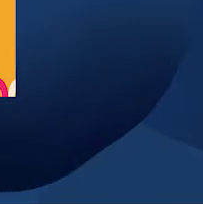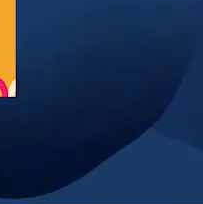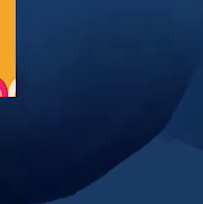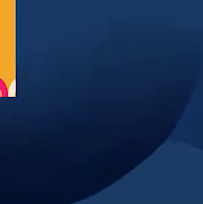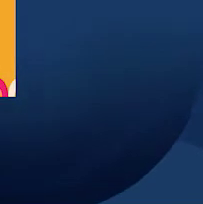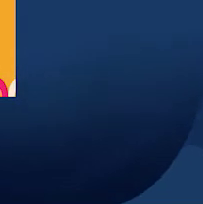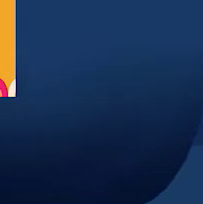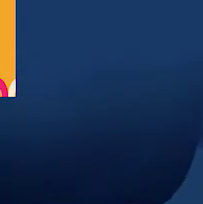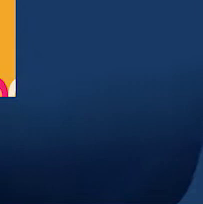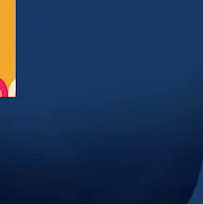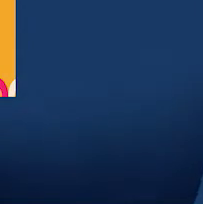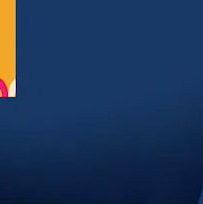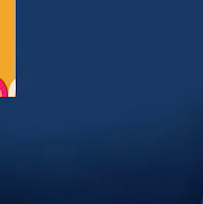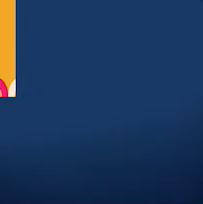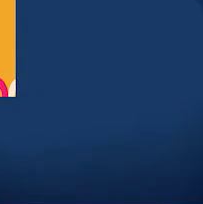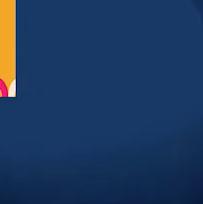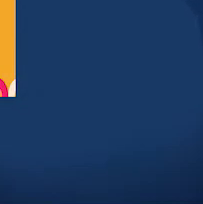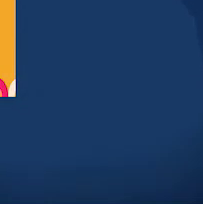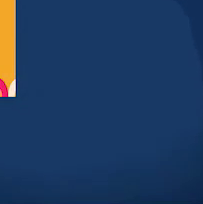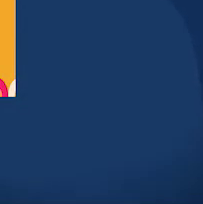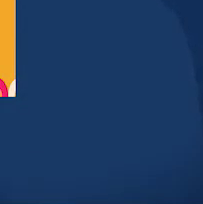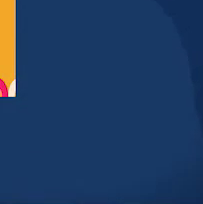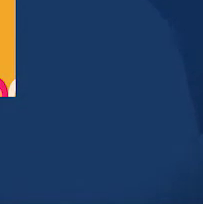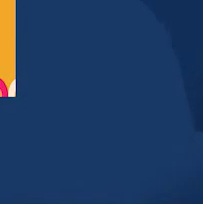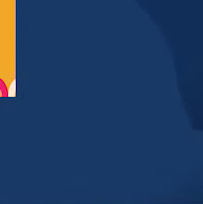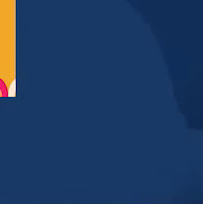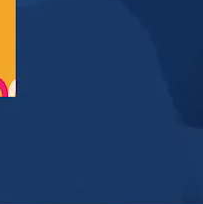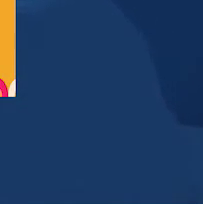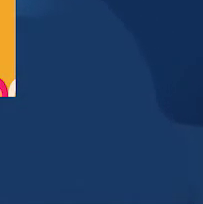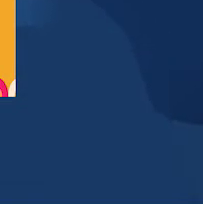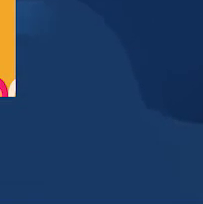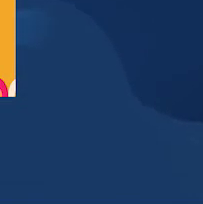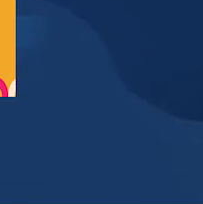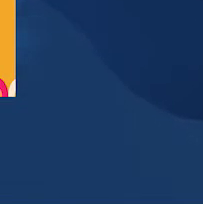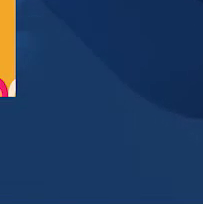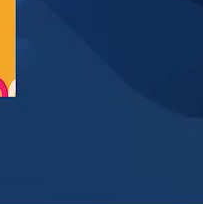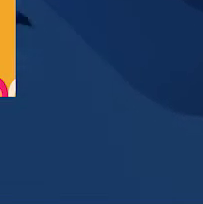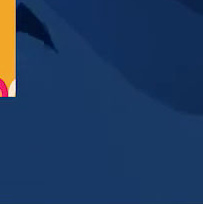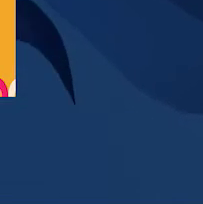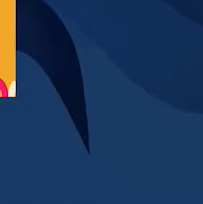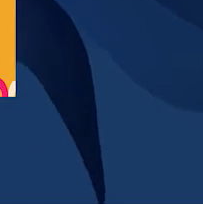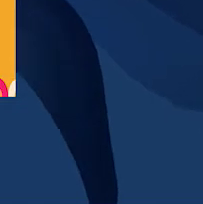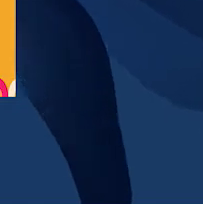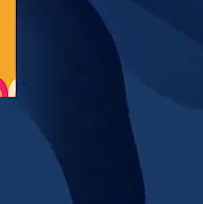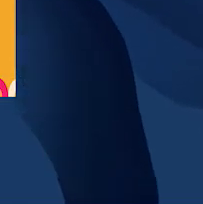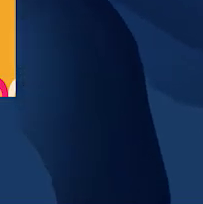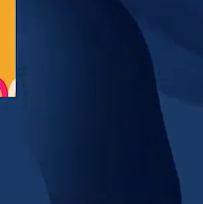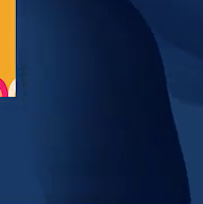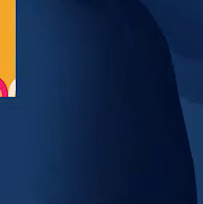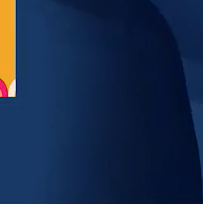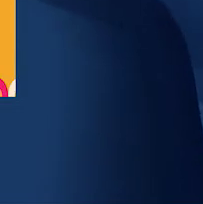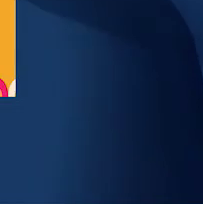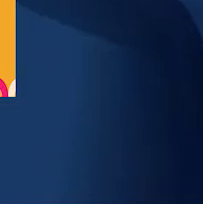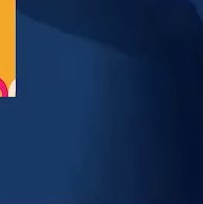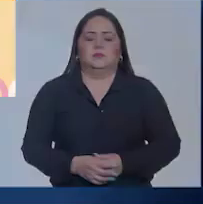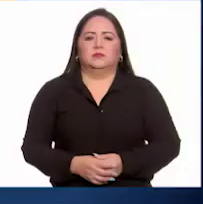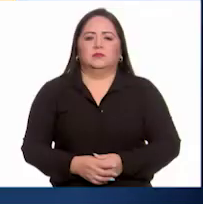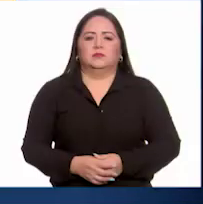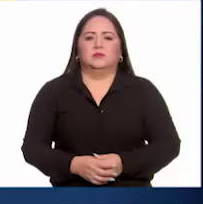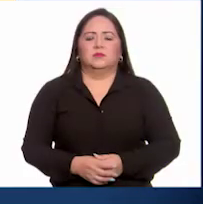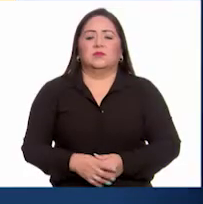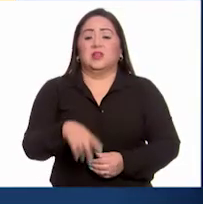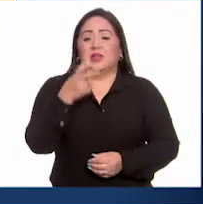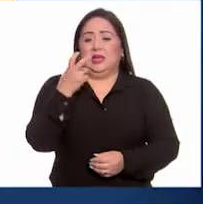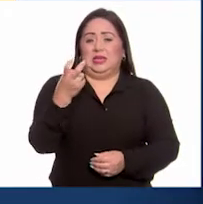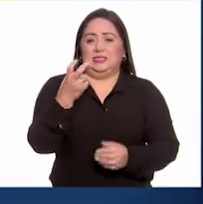El conchi es ahí. Chitongoko es monafucona, es monafucona. Es una